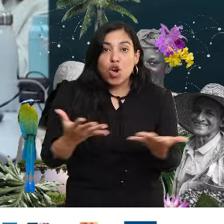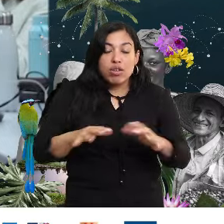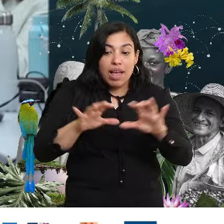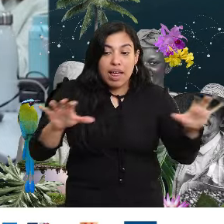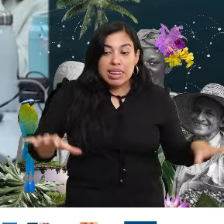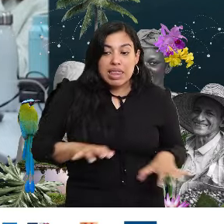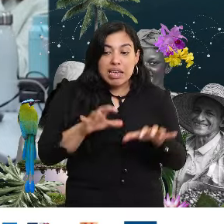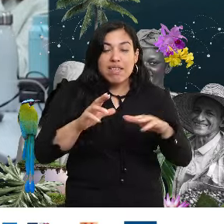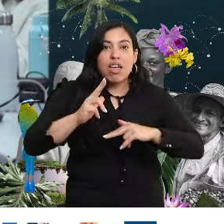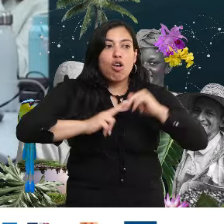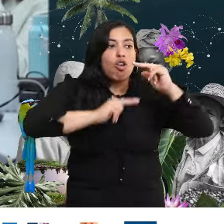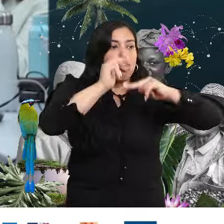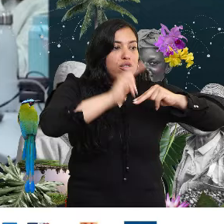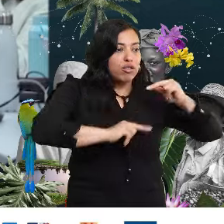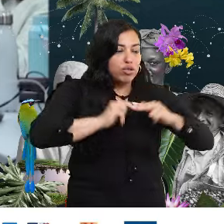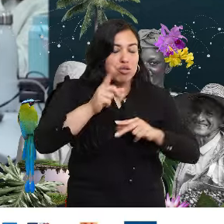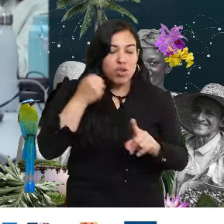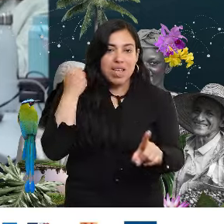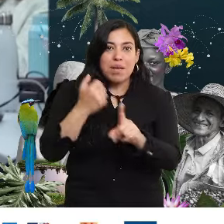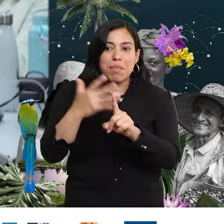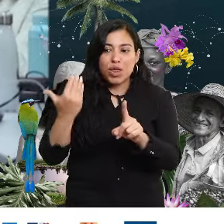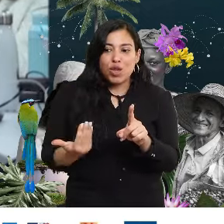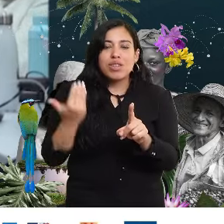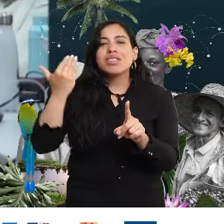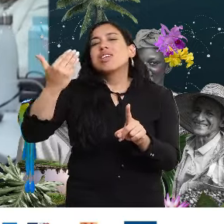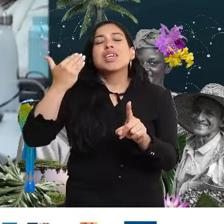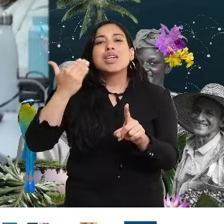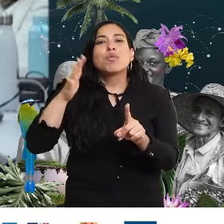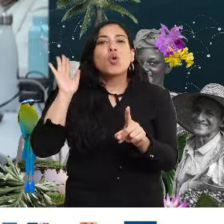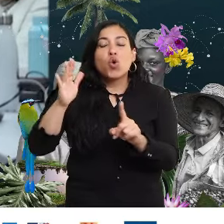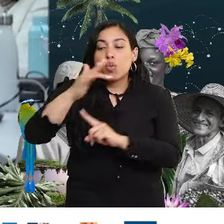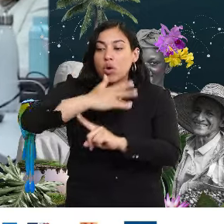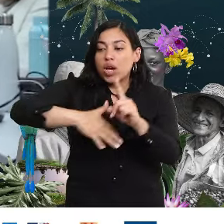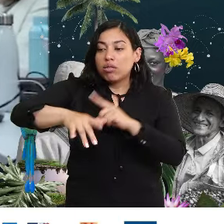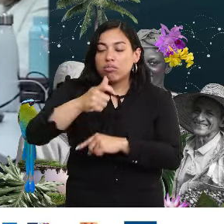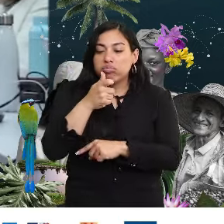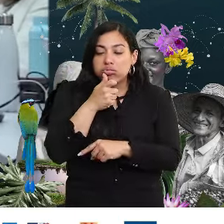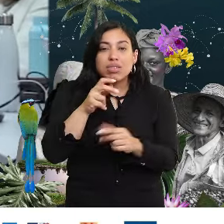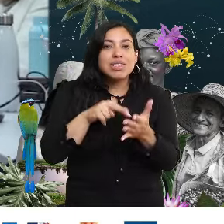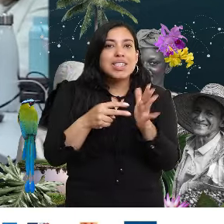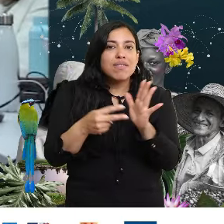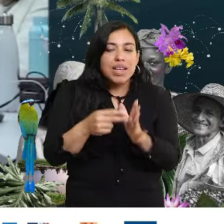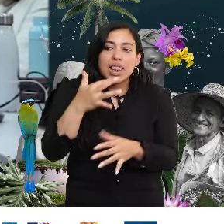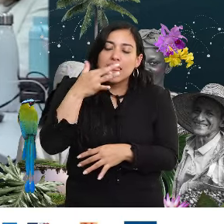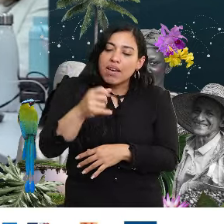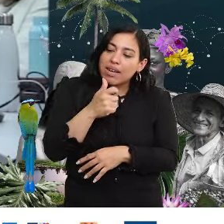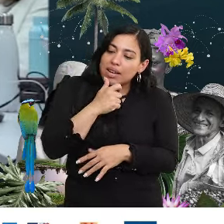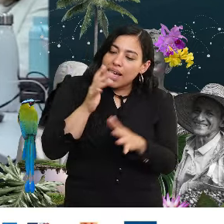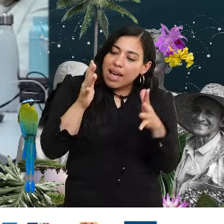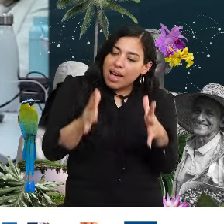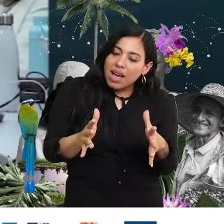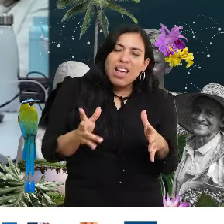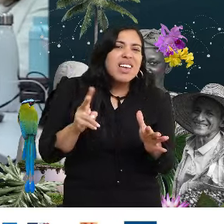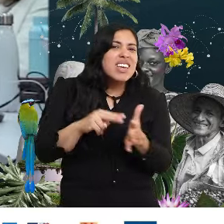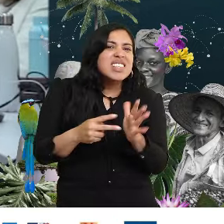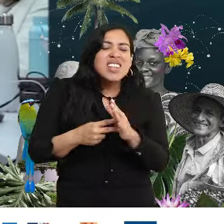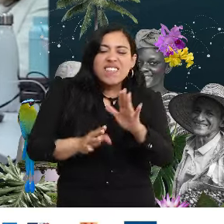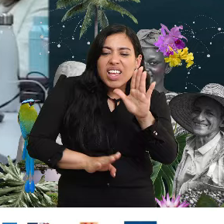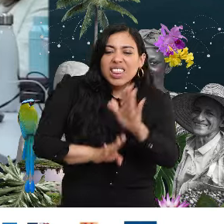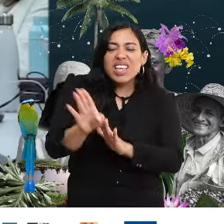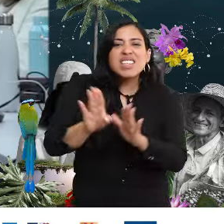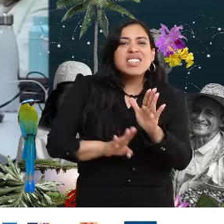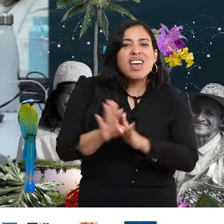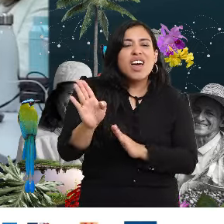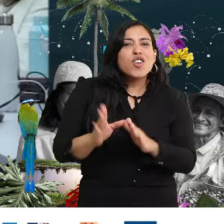actividades de infraestructura que están generando impactos enormes en el entorno. Eso significa que debemos mirarlo. Y que ese desarrollo además no